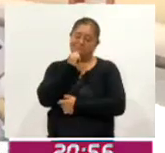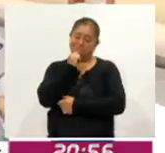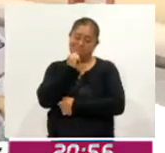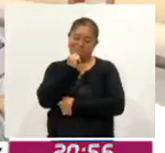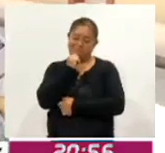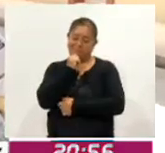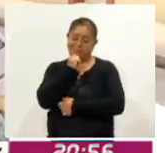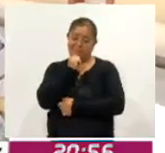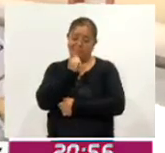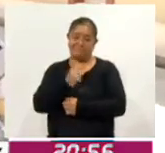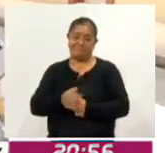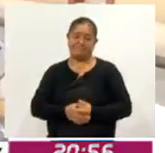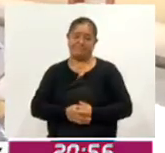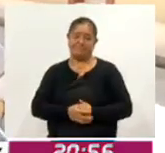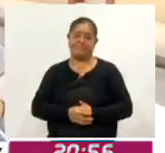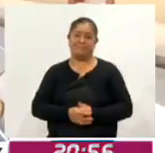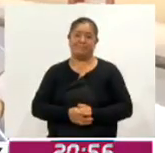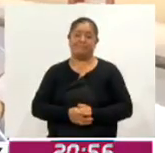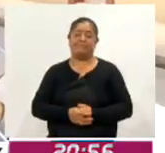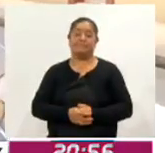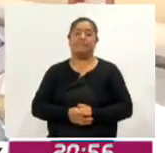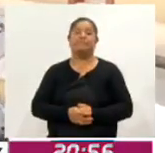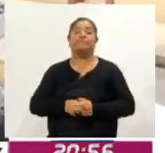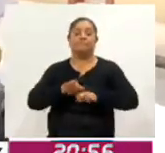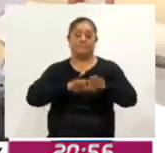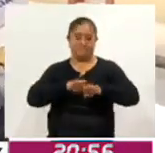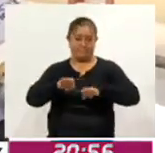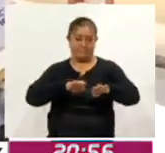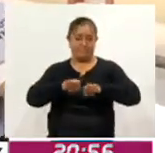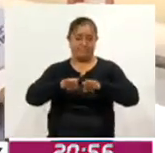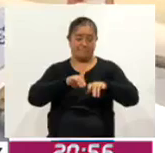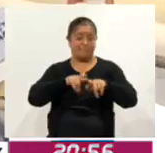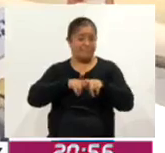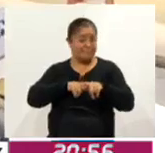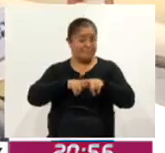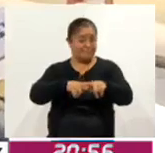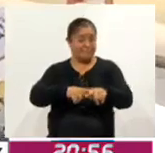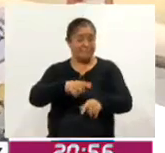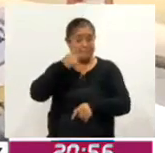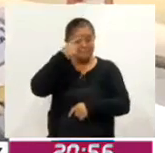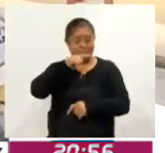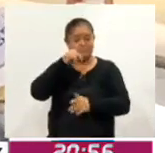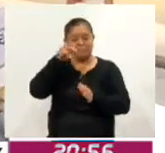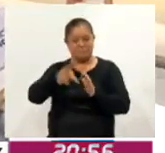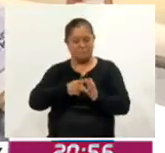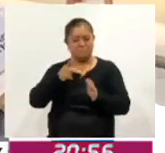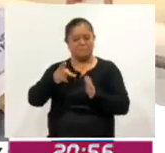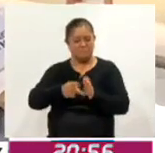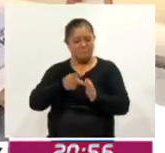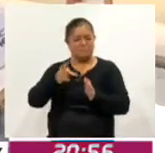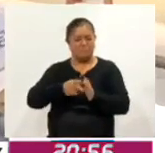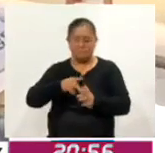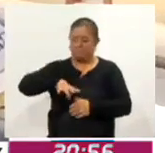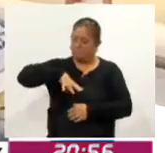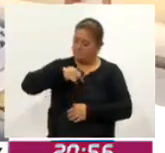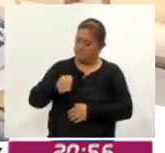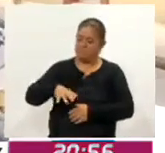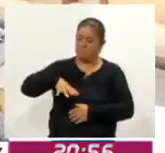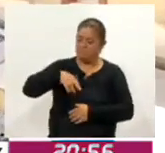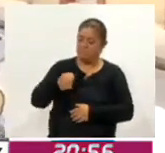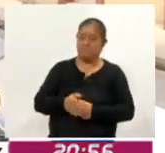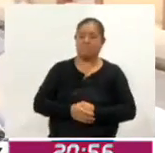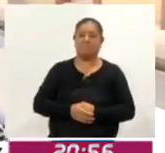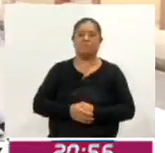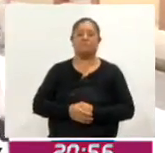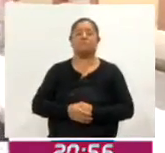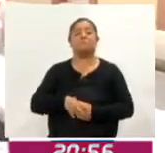alcanzar, pero se está trabajando para volverlo a retomar y se está trabajando con